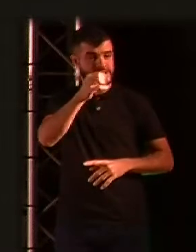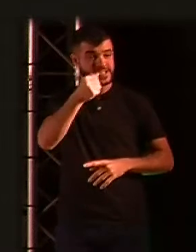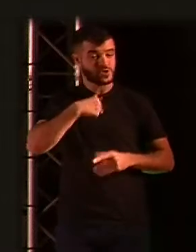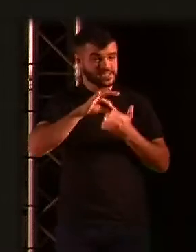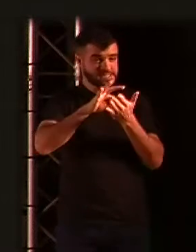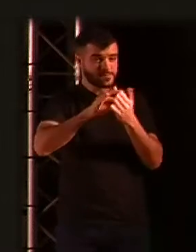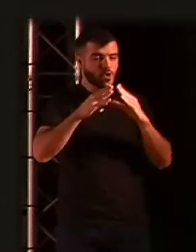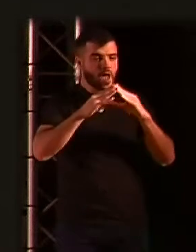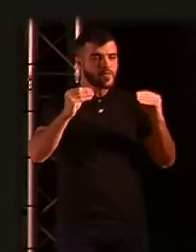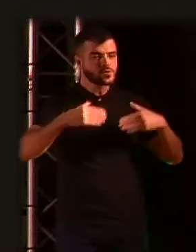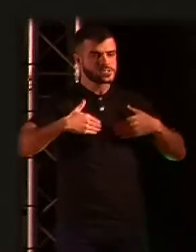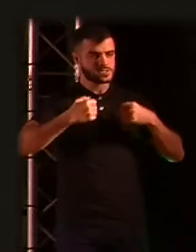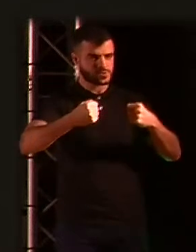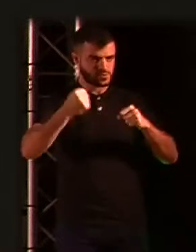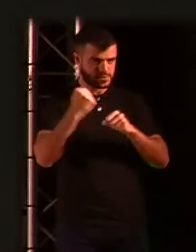Salud.